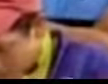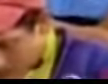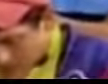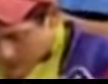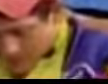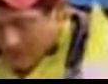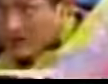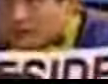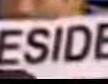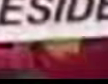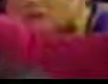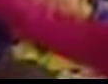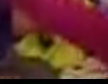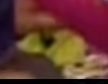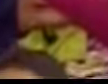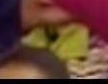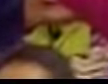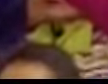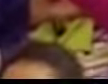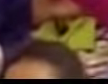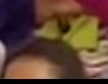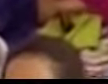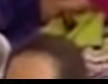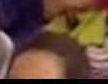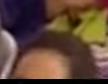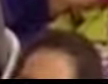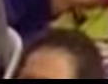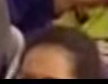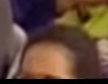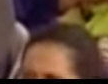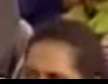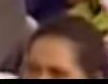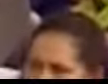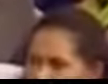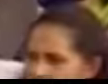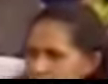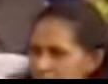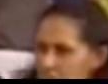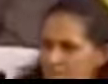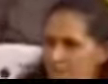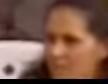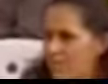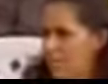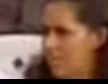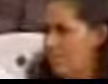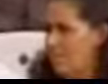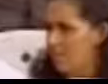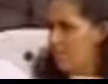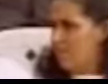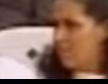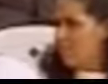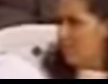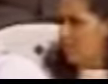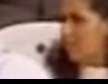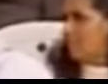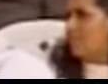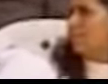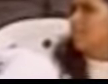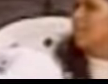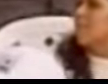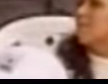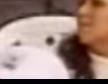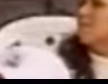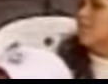personas, man? No, coma además nomás. Que el alcalde sí nos invitó a comer y voy a ir comiendo, imagínese. No, usted representa a todo el pueblo, coma usted en nombre del pueblo, presidente, ¿qué